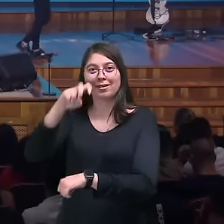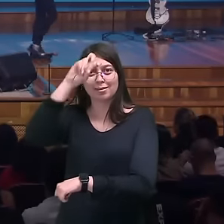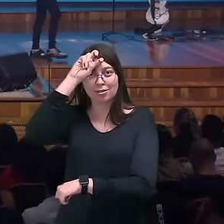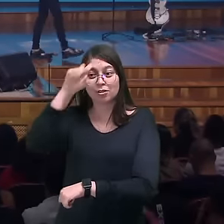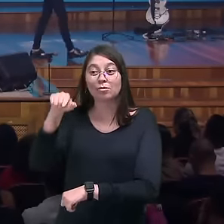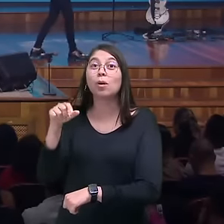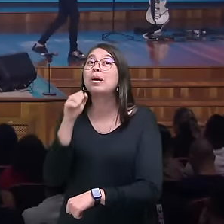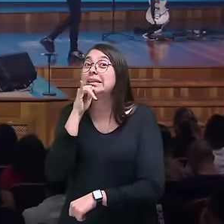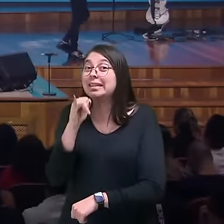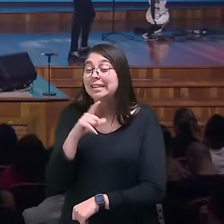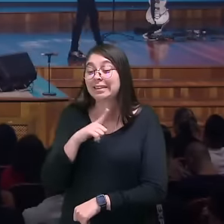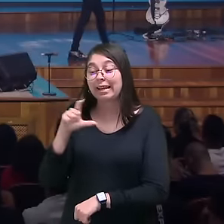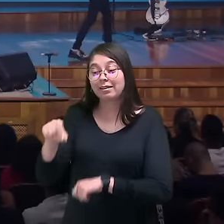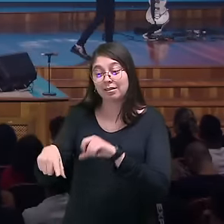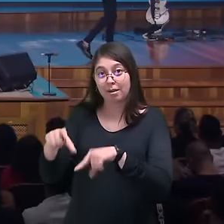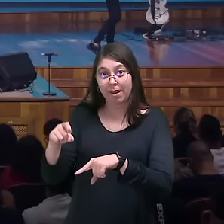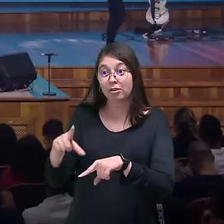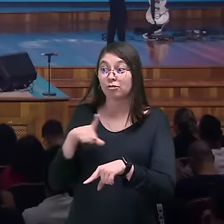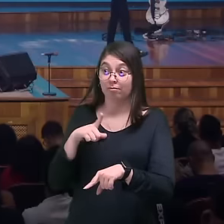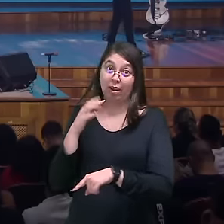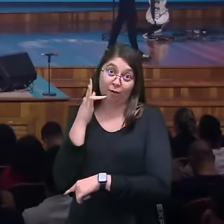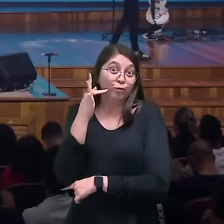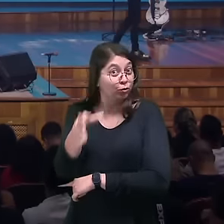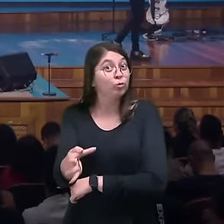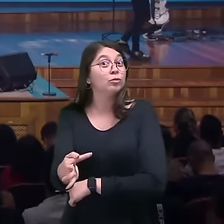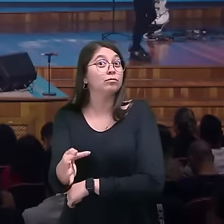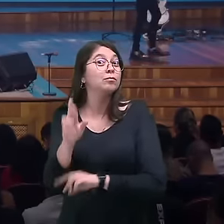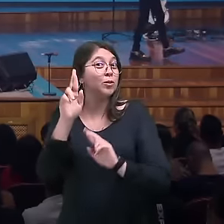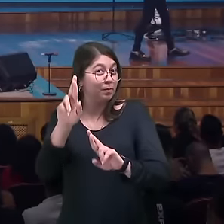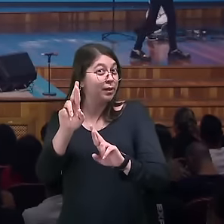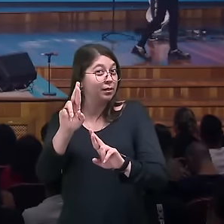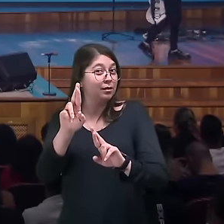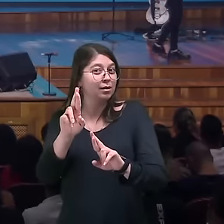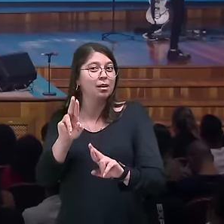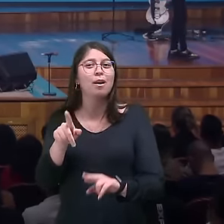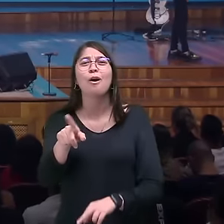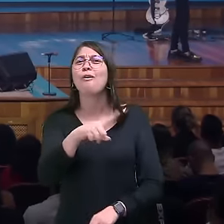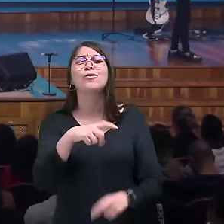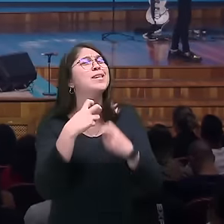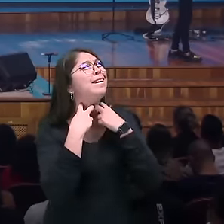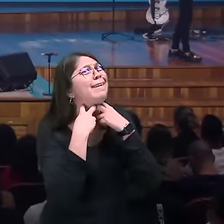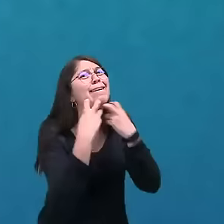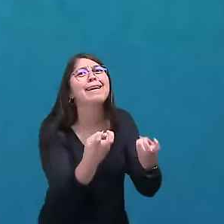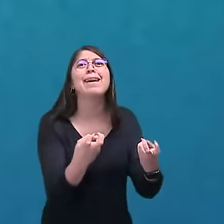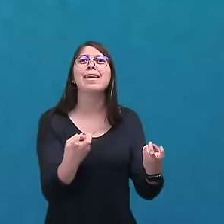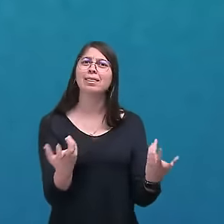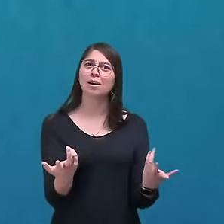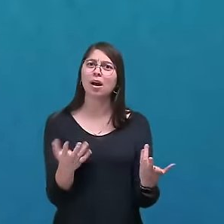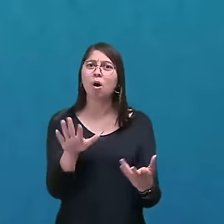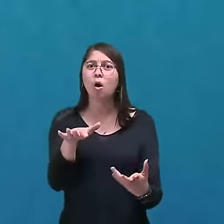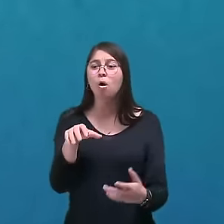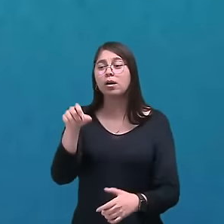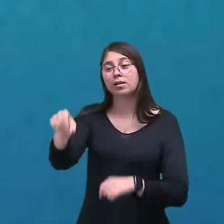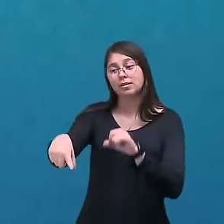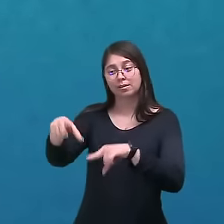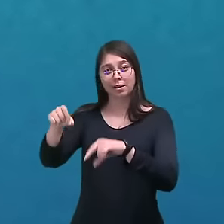futuro. No, aleluya. No fala, grita para quien está de tu lado. Onde tem simiente, tem